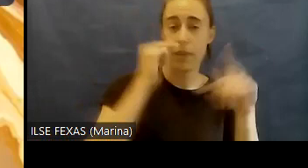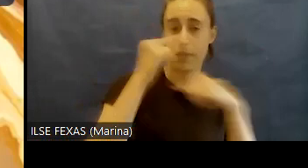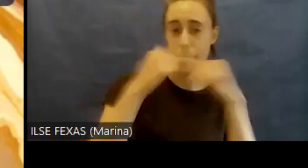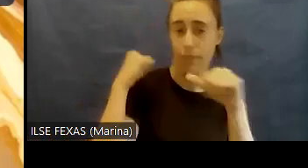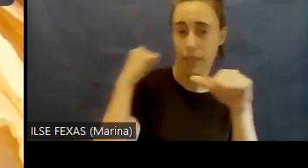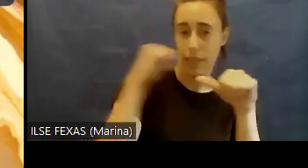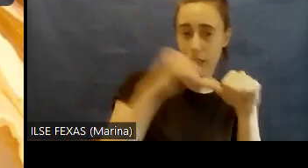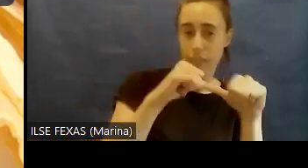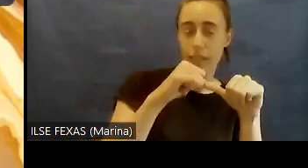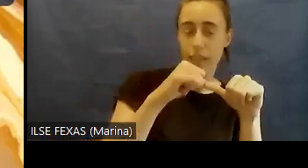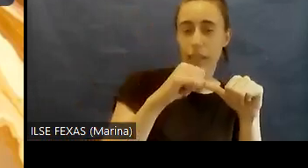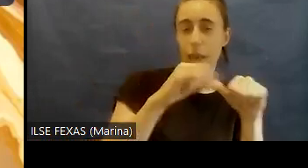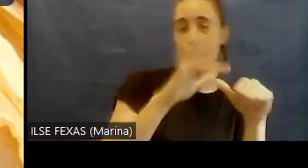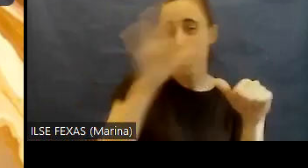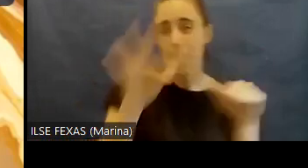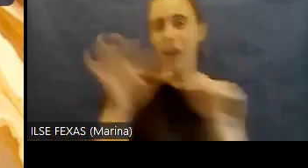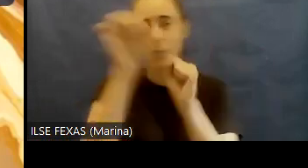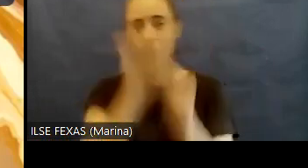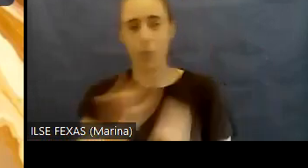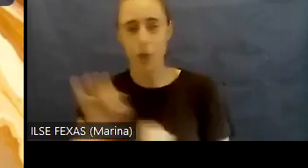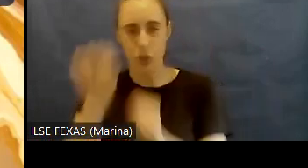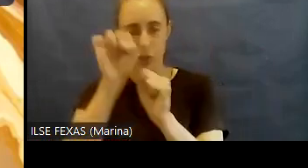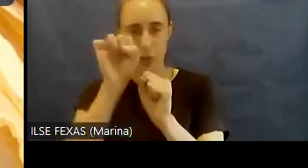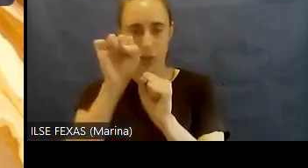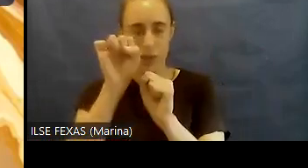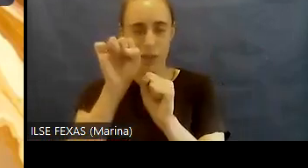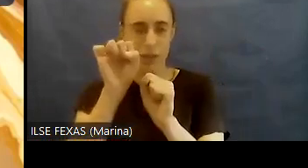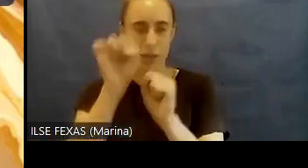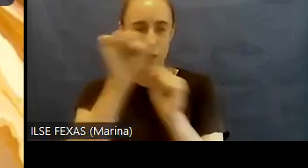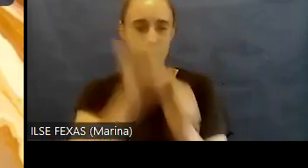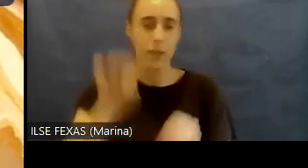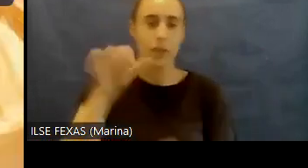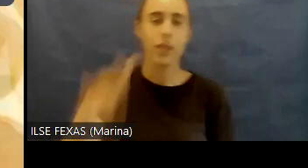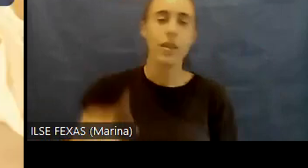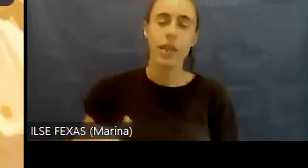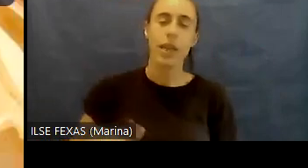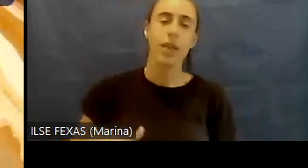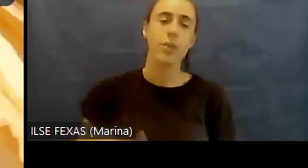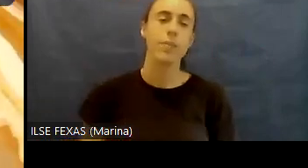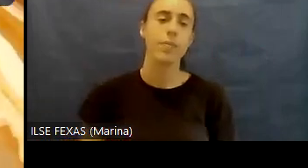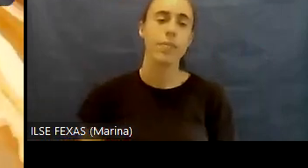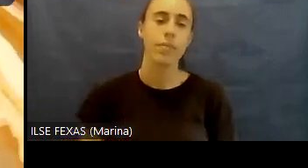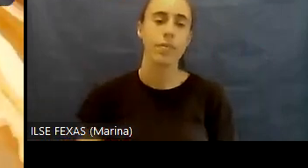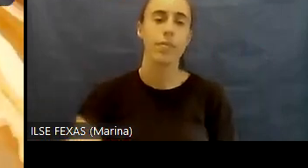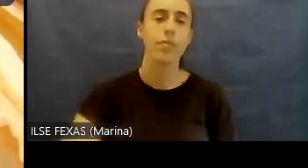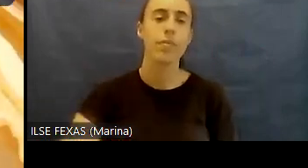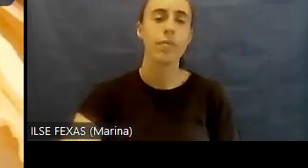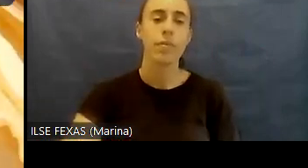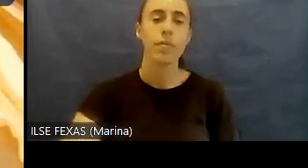actuaría además como protectora del hígado, como protectora hepática.